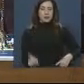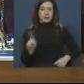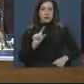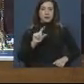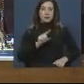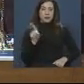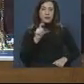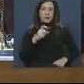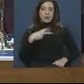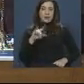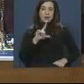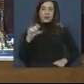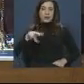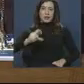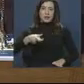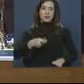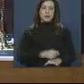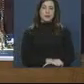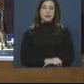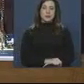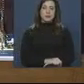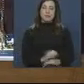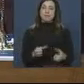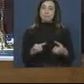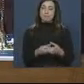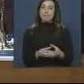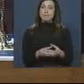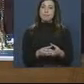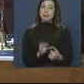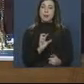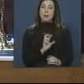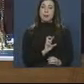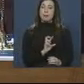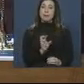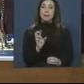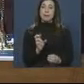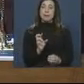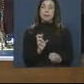Schilling, de la bancada del Partido Radical Socialdemócrata.